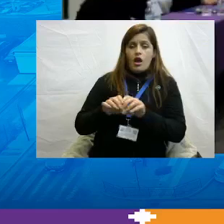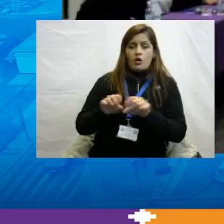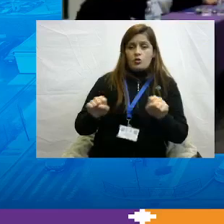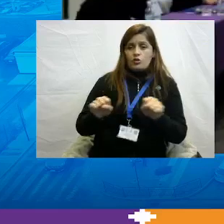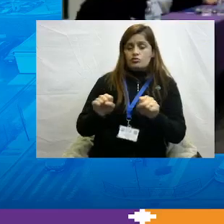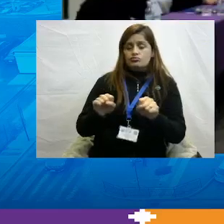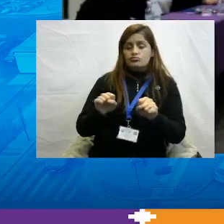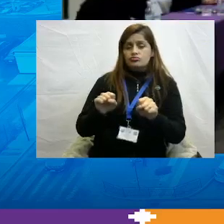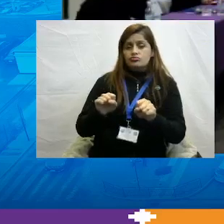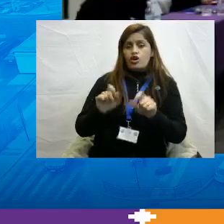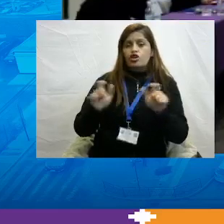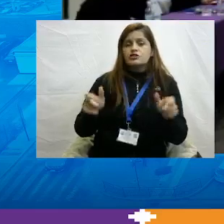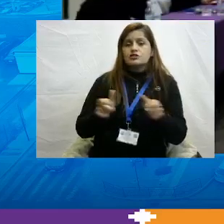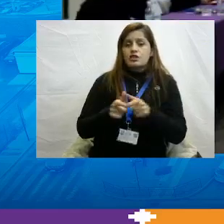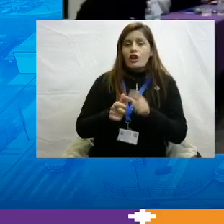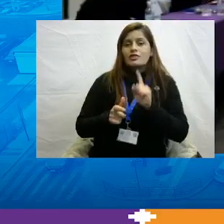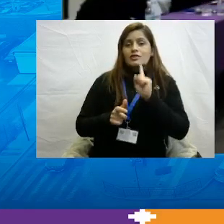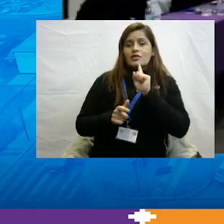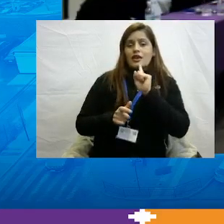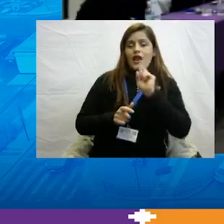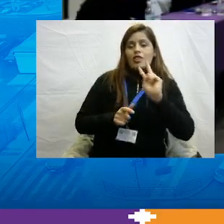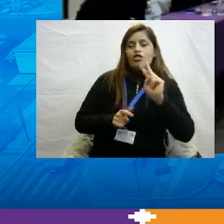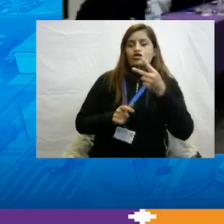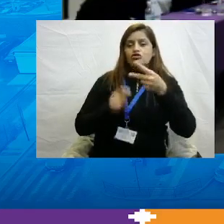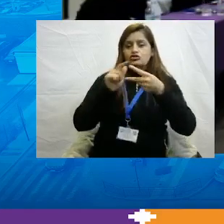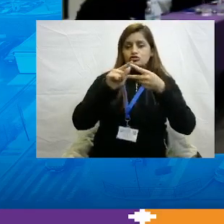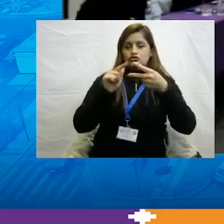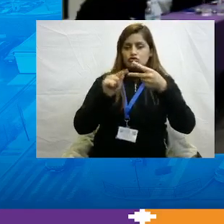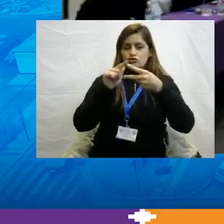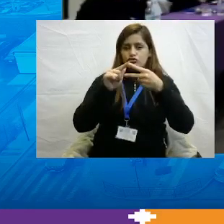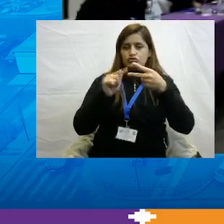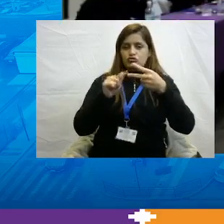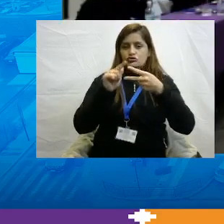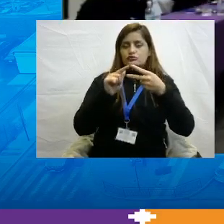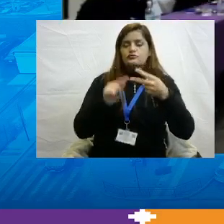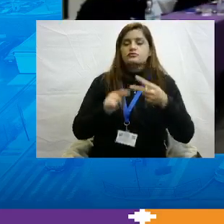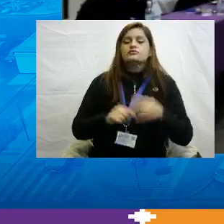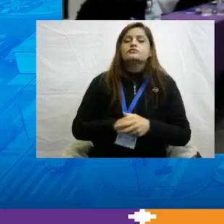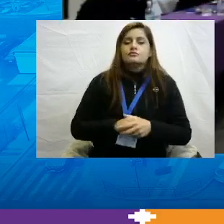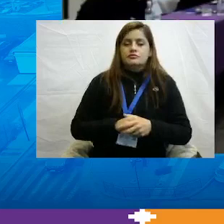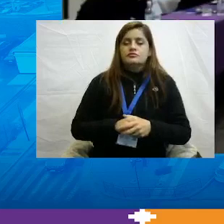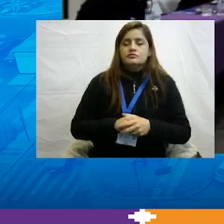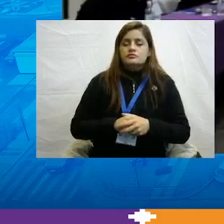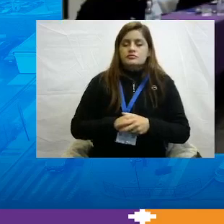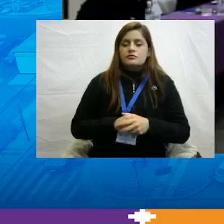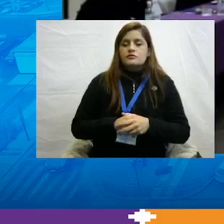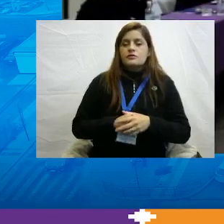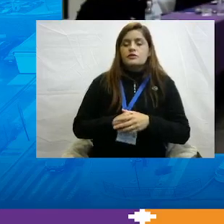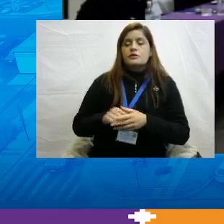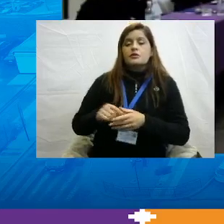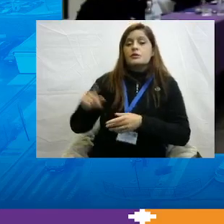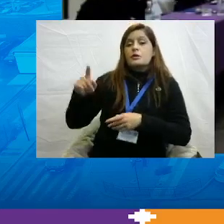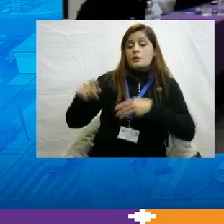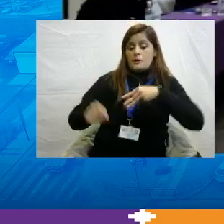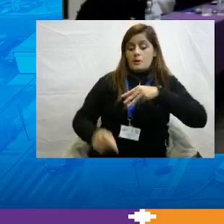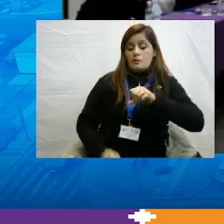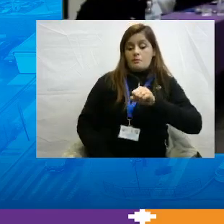fondo contenga las dos postulaciones, las correcto, dos proyectos. Correcto, muy amable. Señor Martínez.